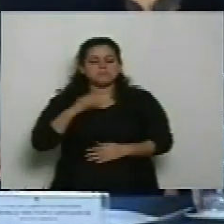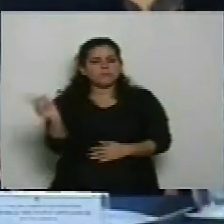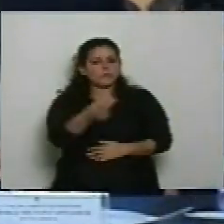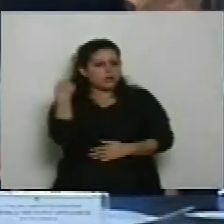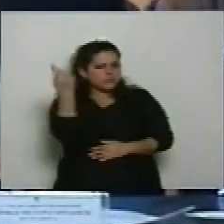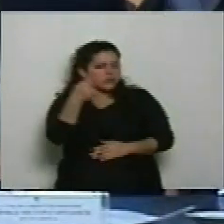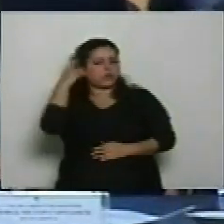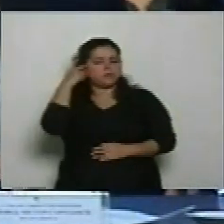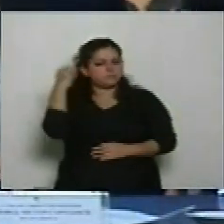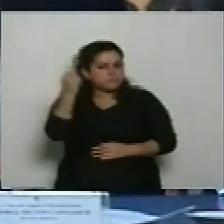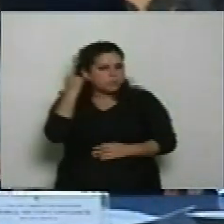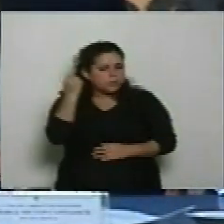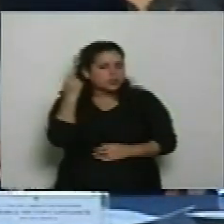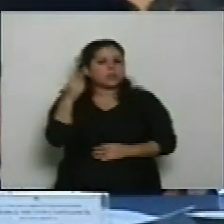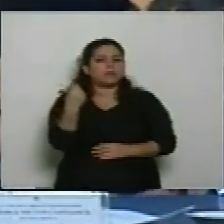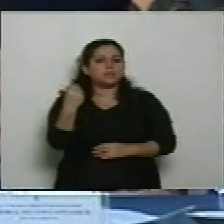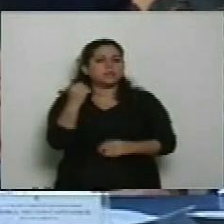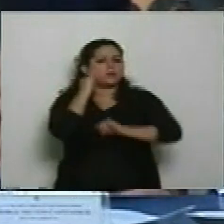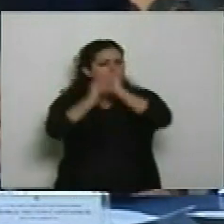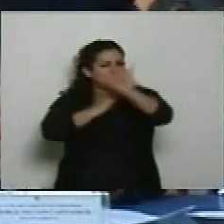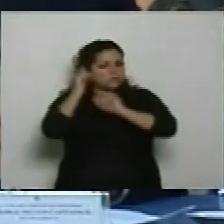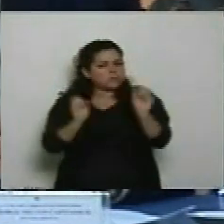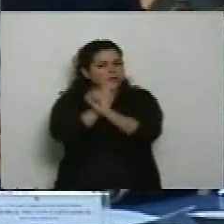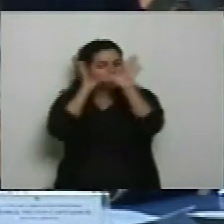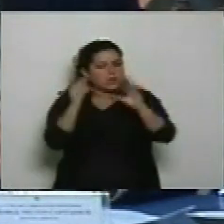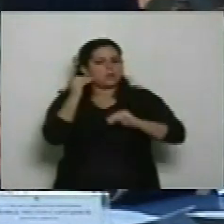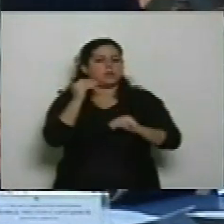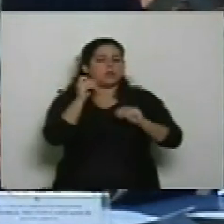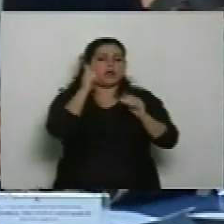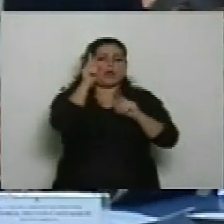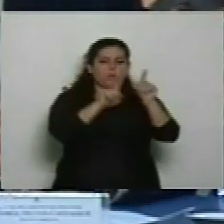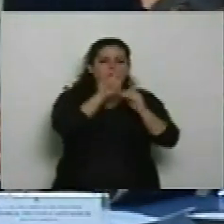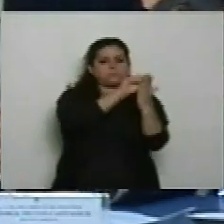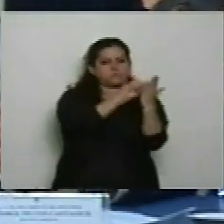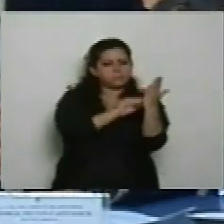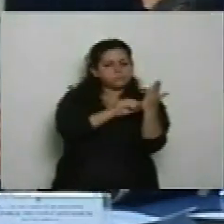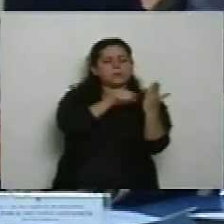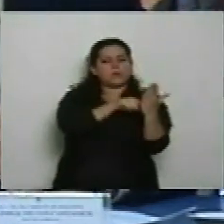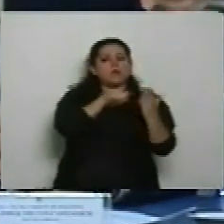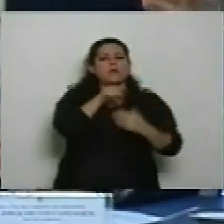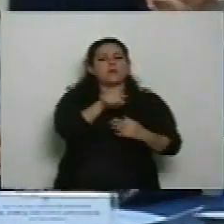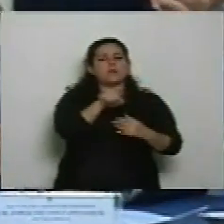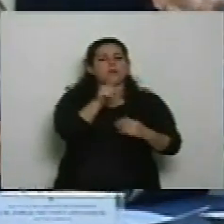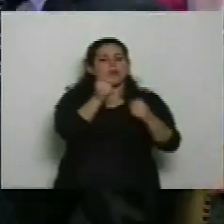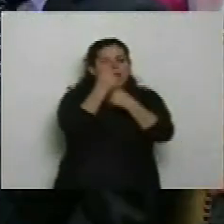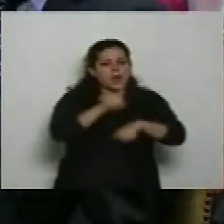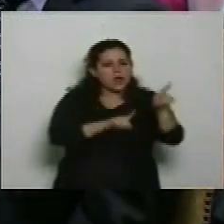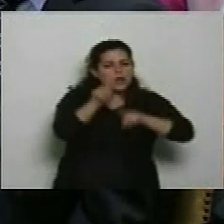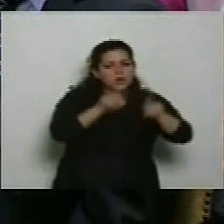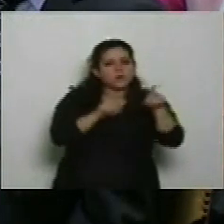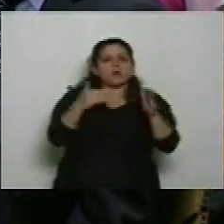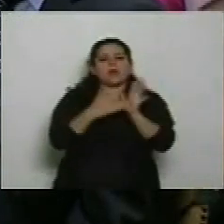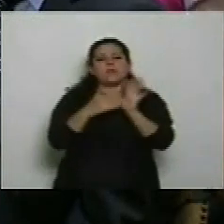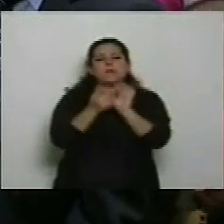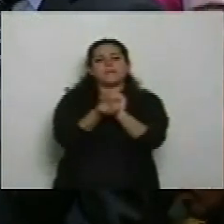consideramos que es muy importante remarcar que algunas de las variables consideradas son aquellas equivalentes al tipo de